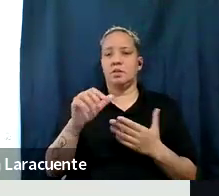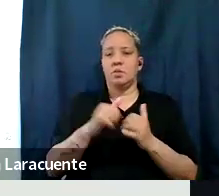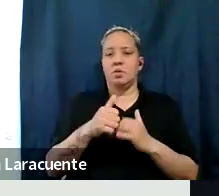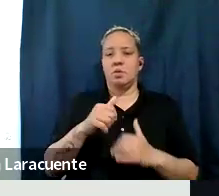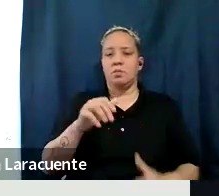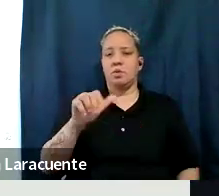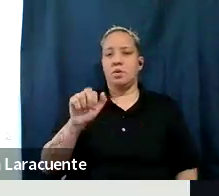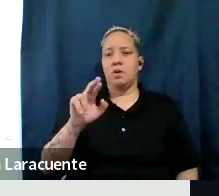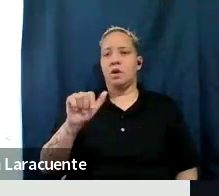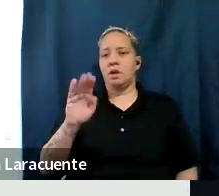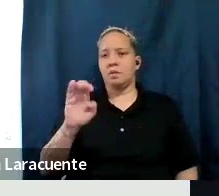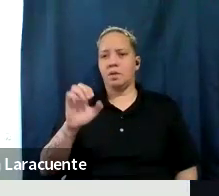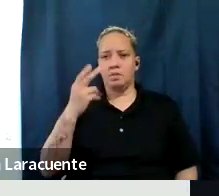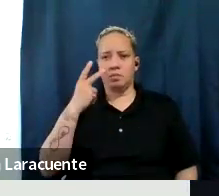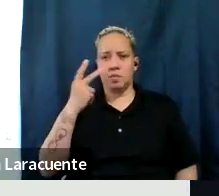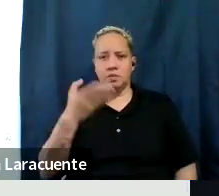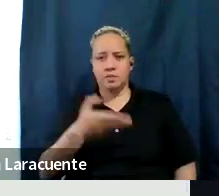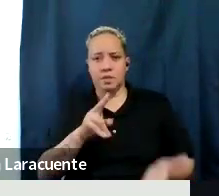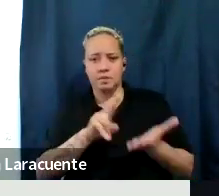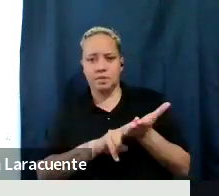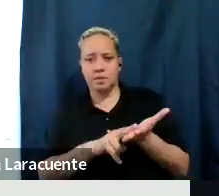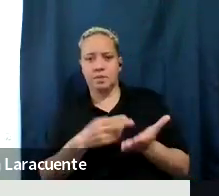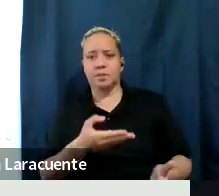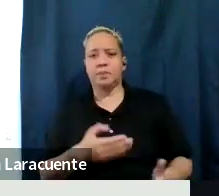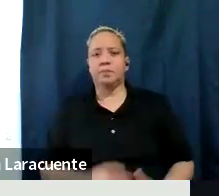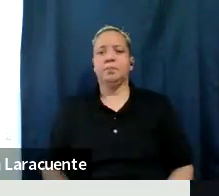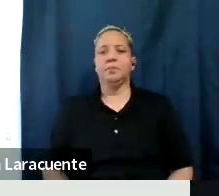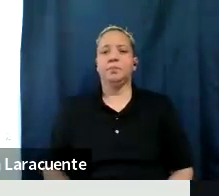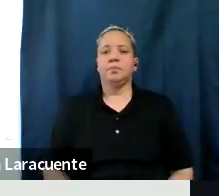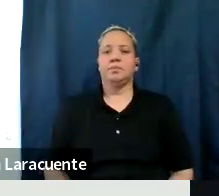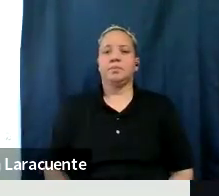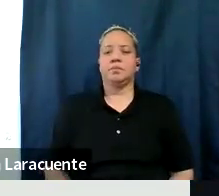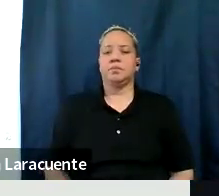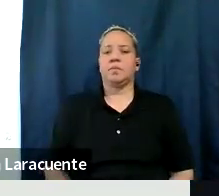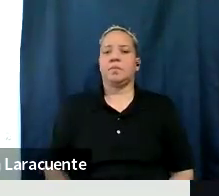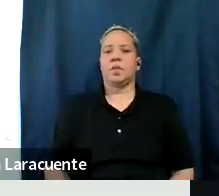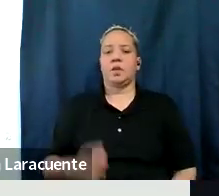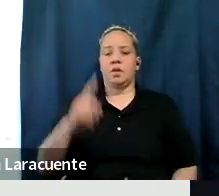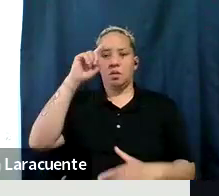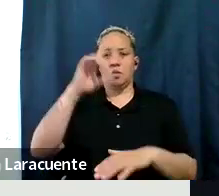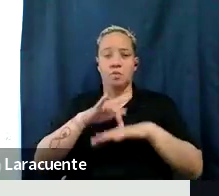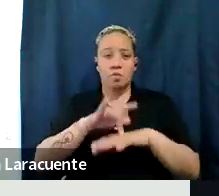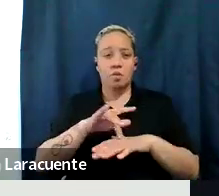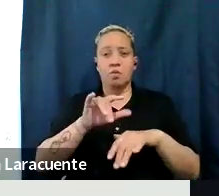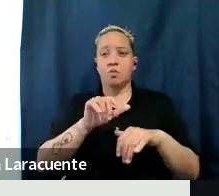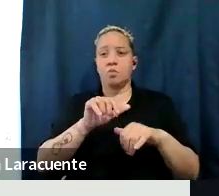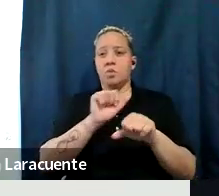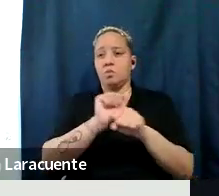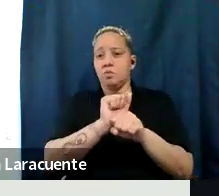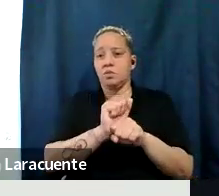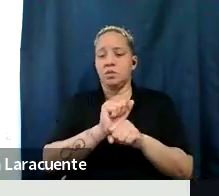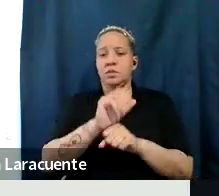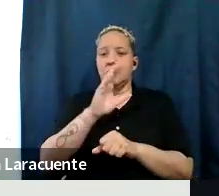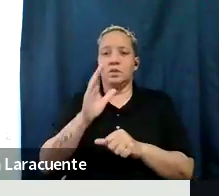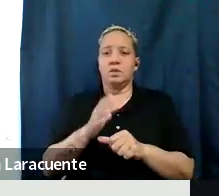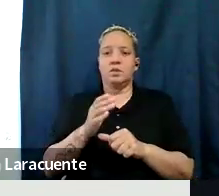en la firma misma, y luego que él, obsesionado con su obra, nunca dejaba